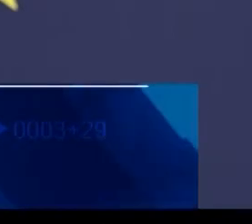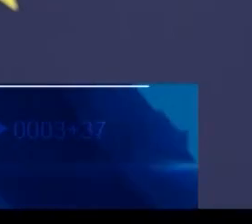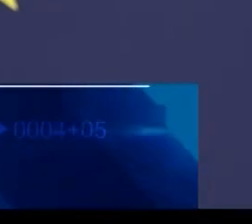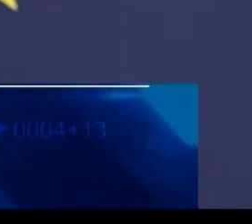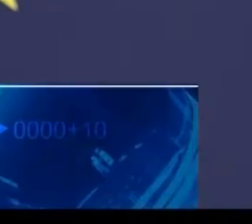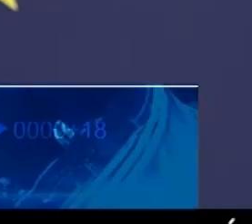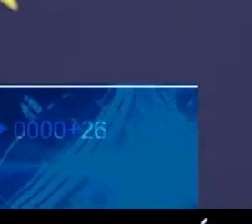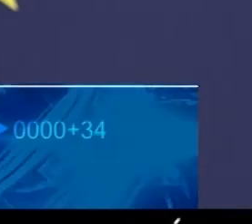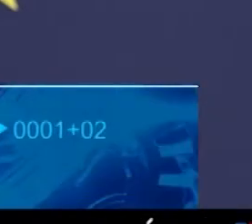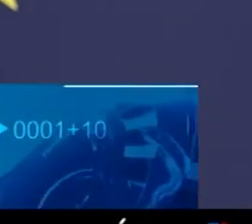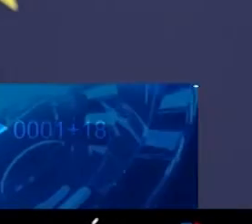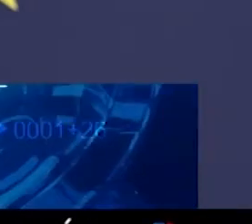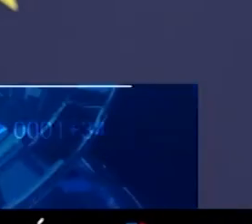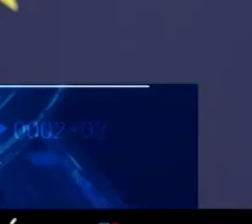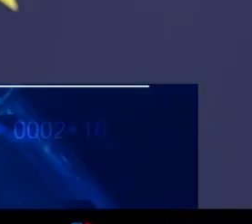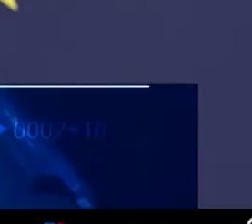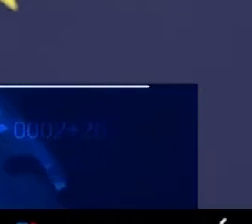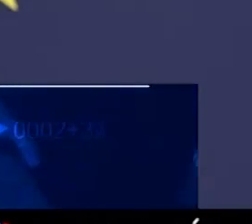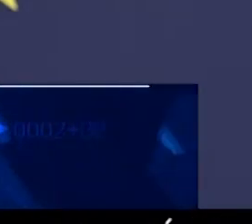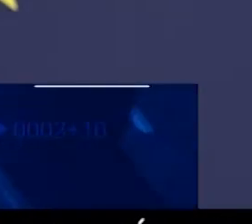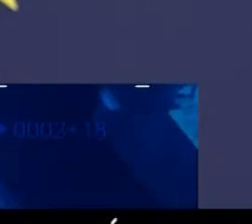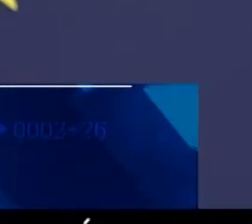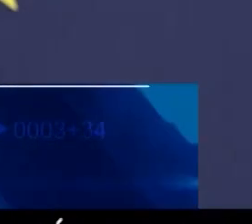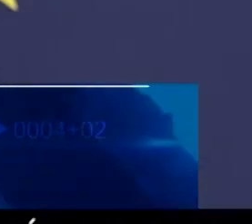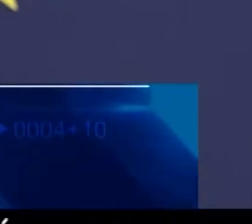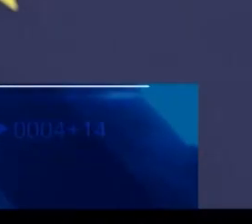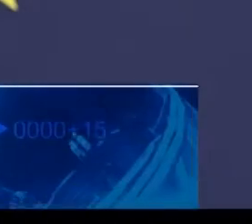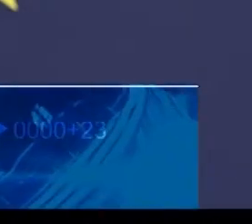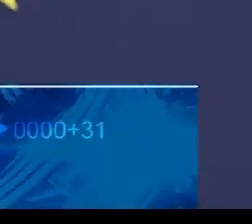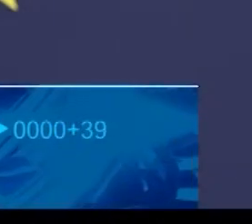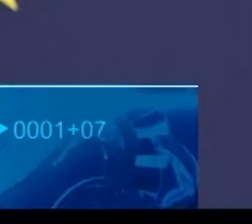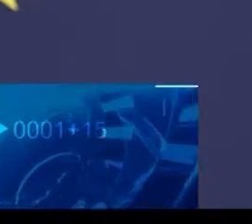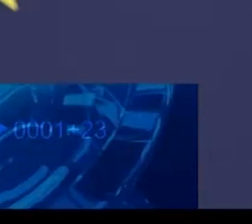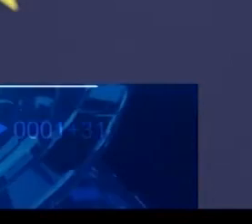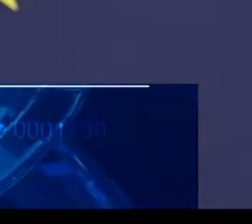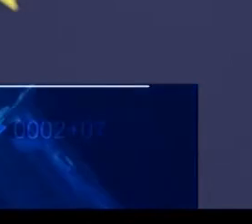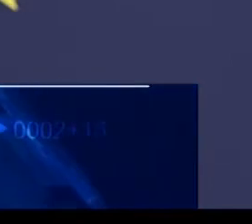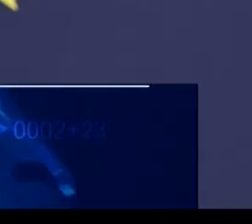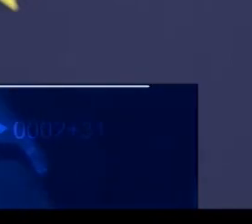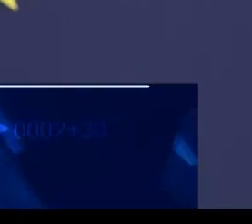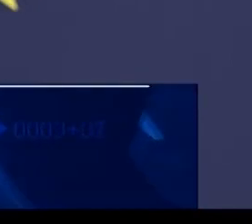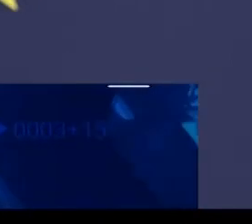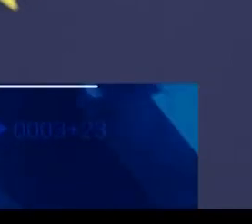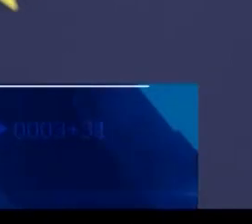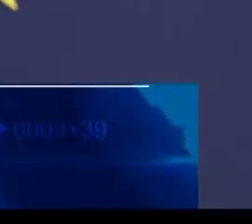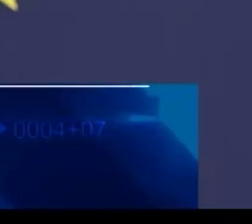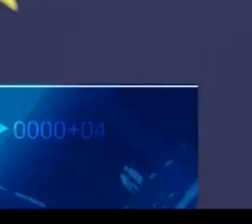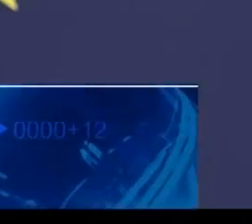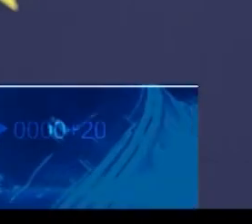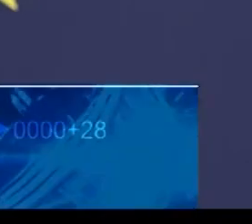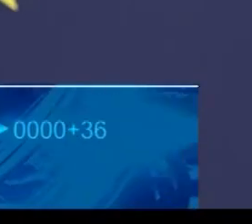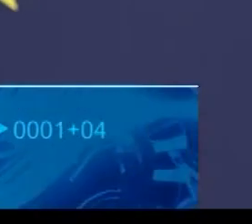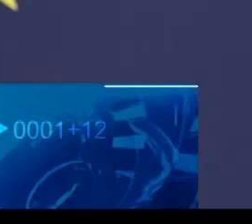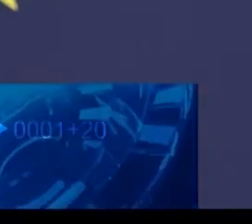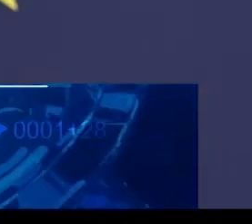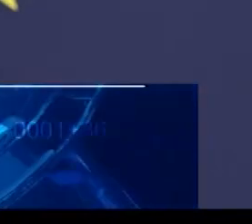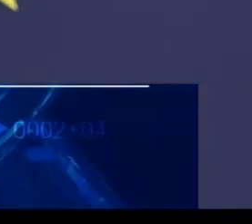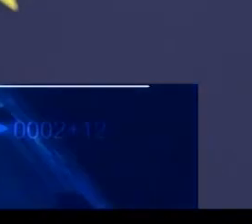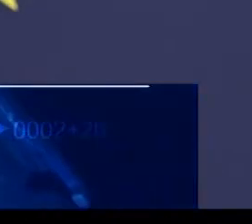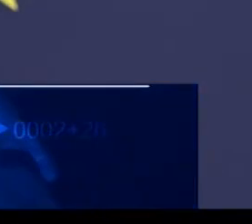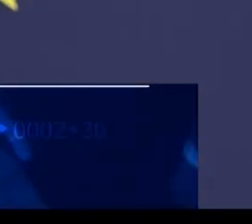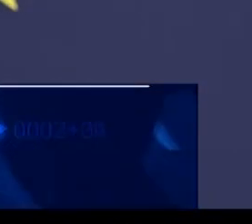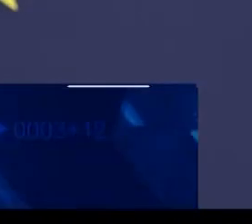compromiso colectivo de fiscales comprometidos con el Estado de Derecho, siempre